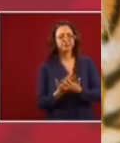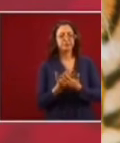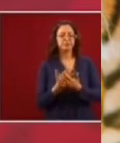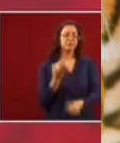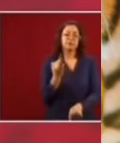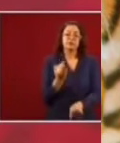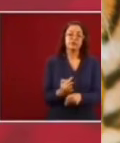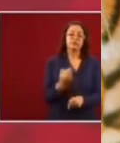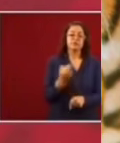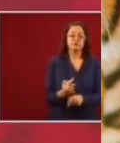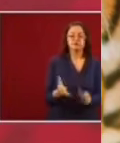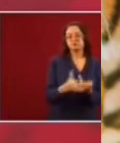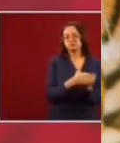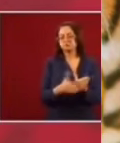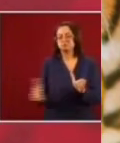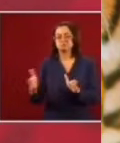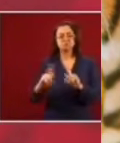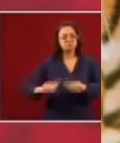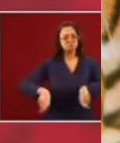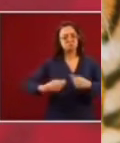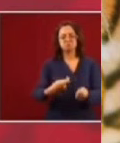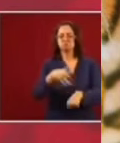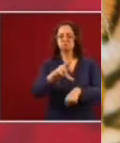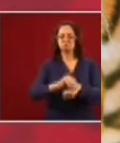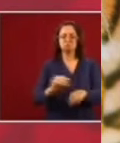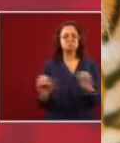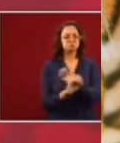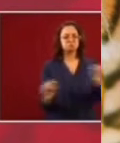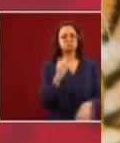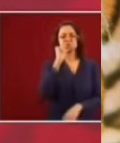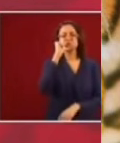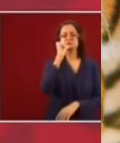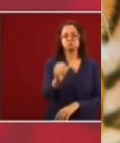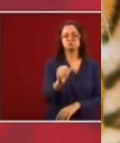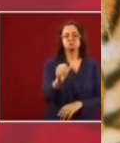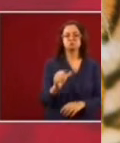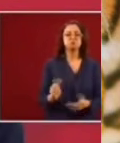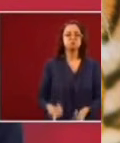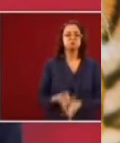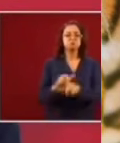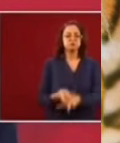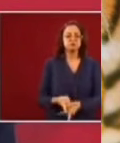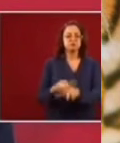lo pronto no estamos entregando concesiones, estamos